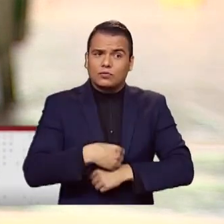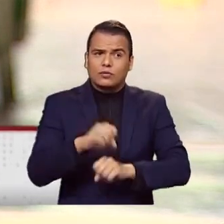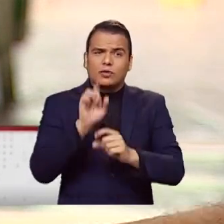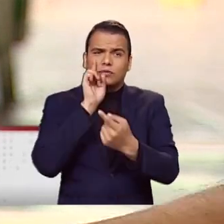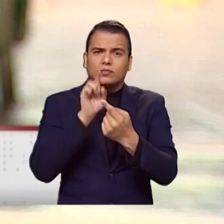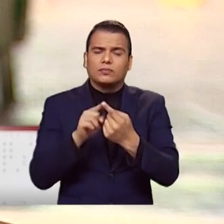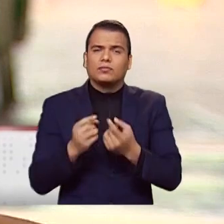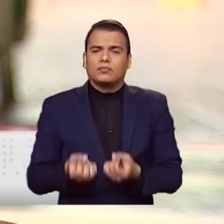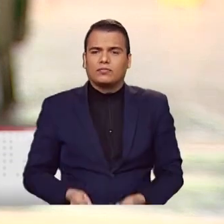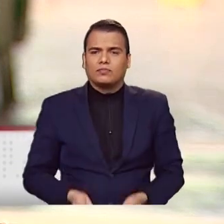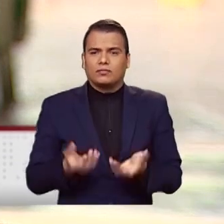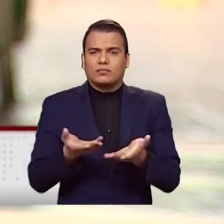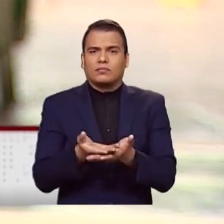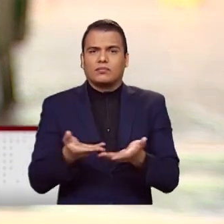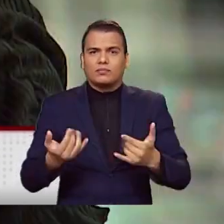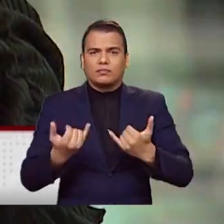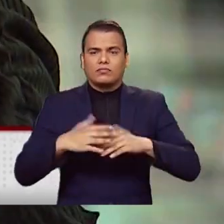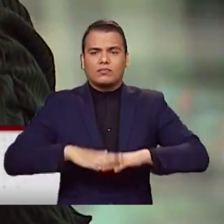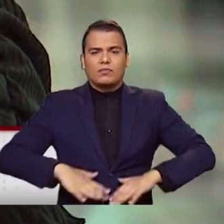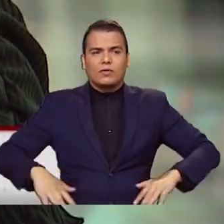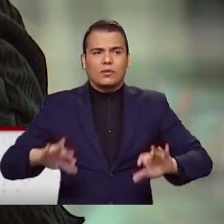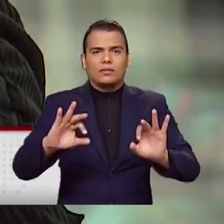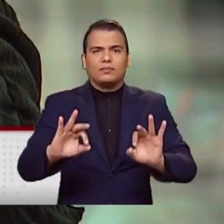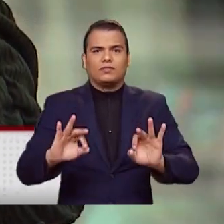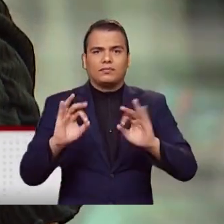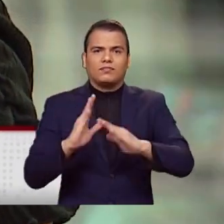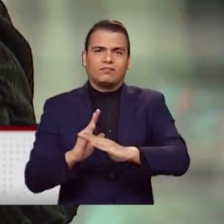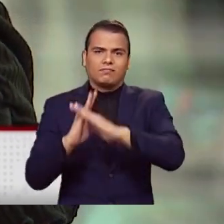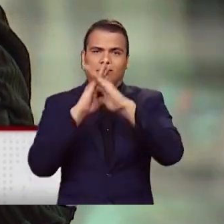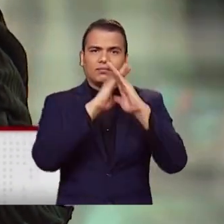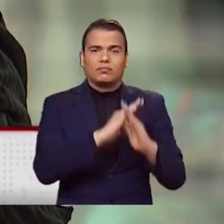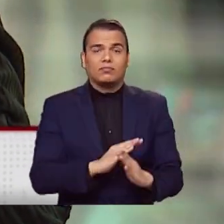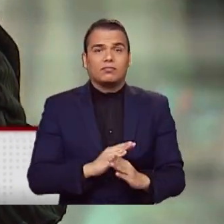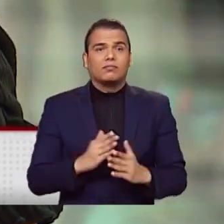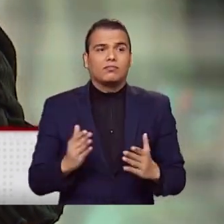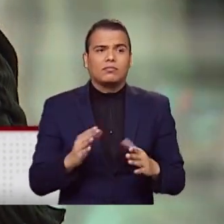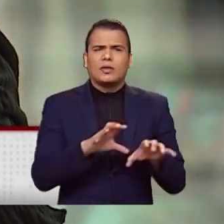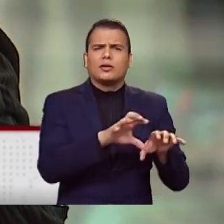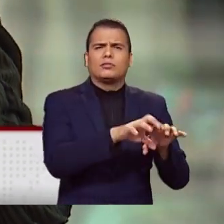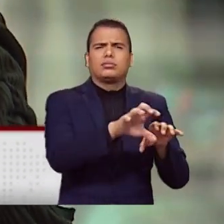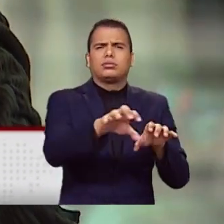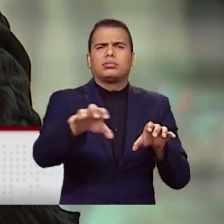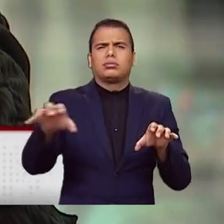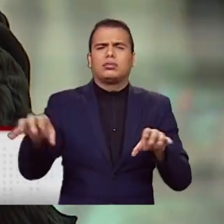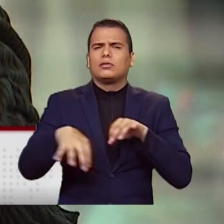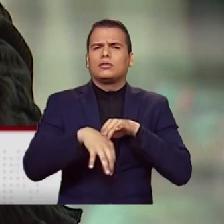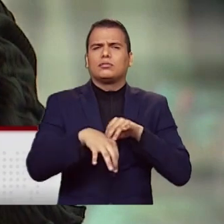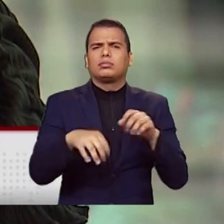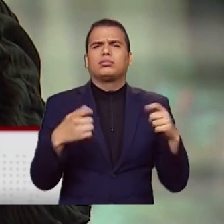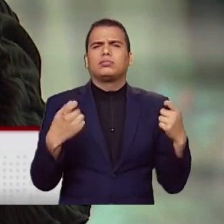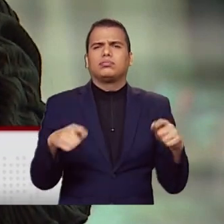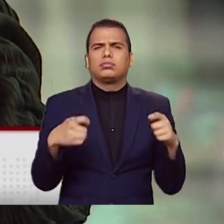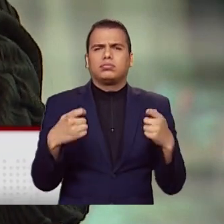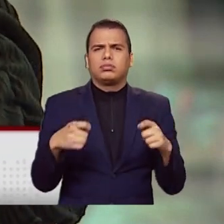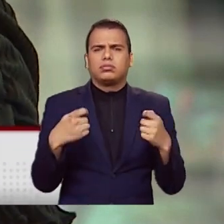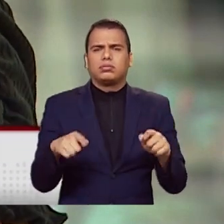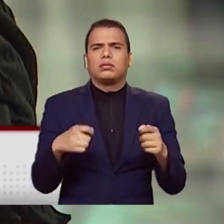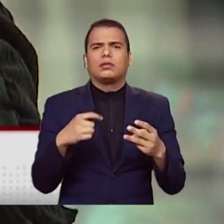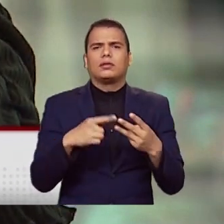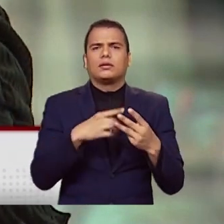para brindarles un espacio seguro. Estaremos habilitados todos los comercios de textiles, calzado,